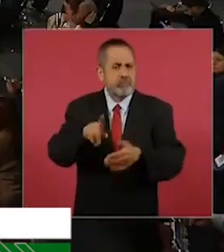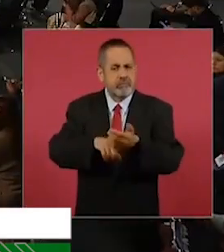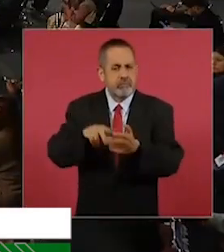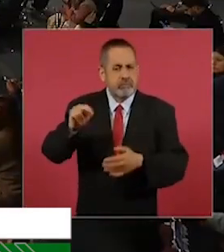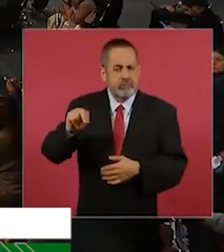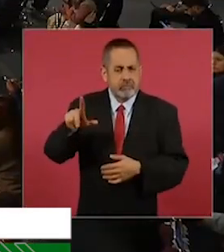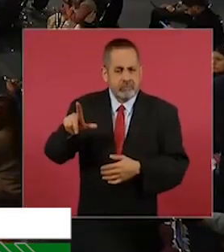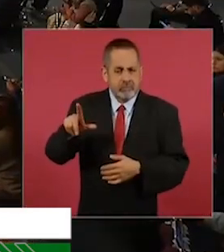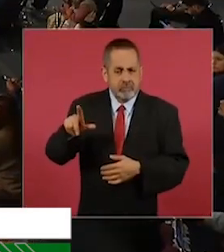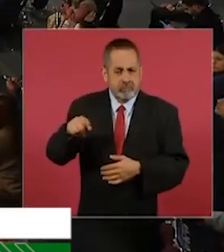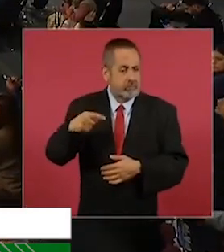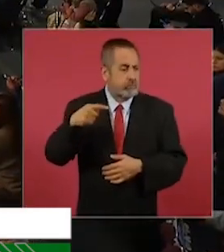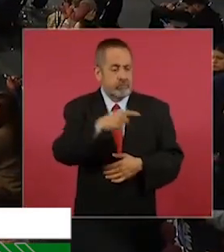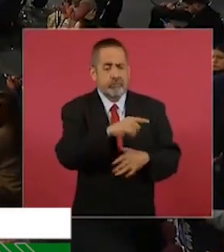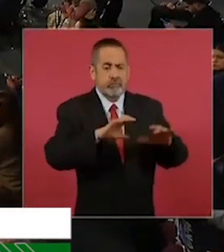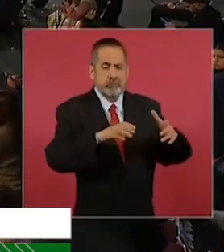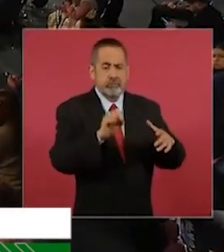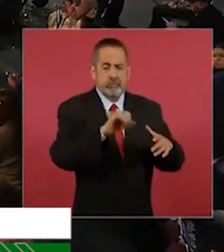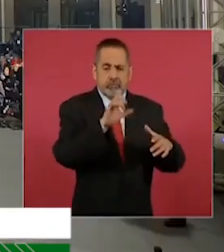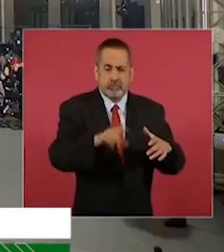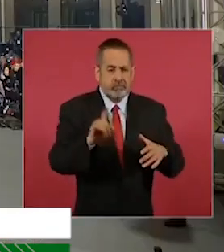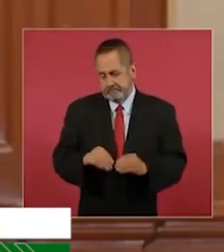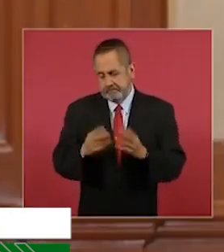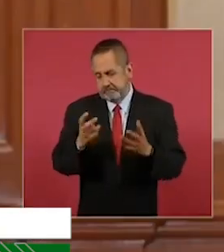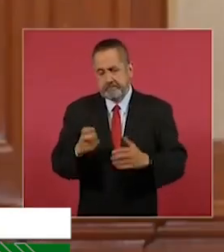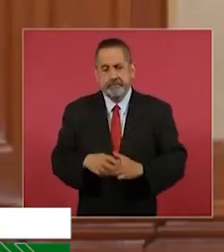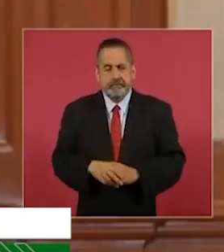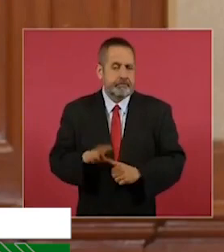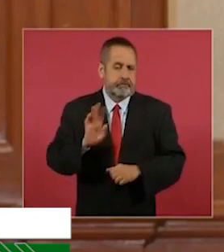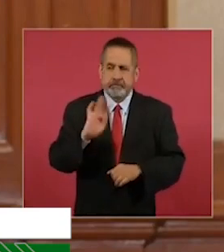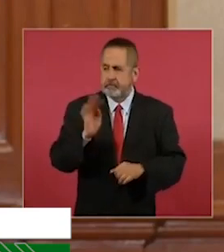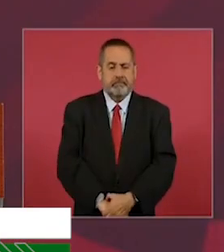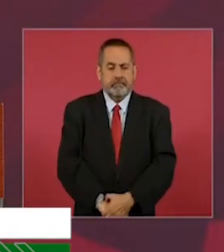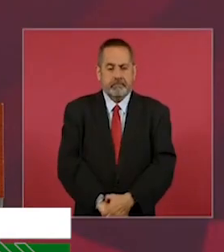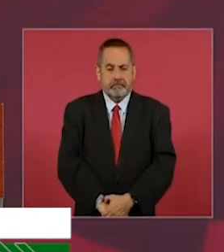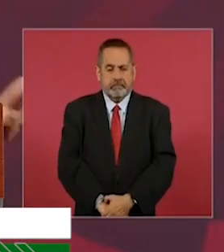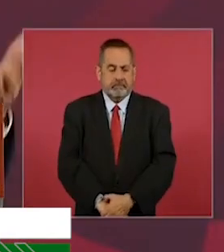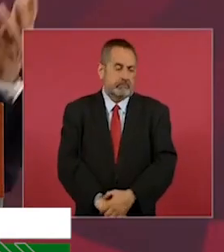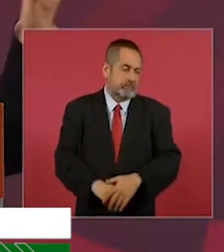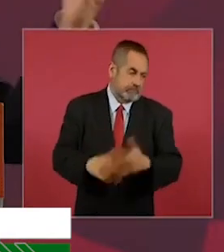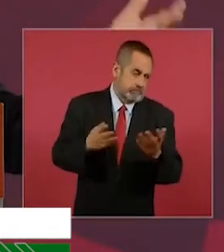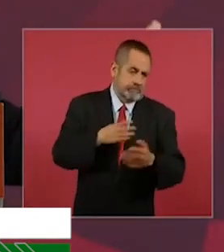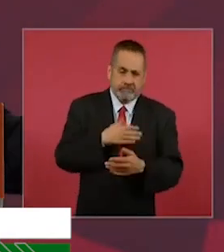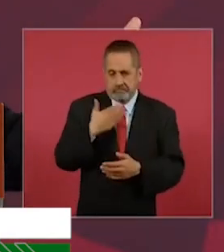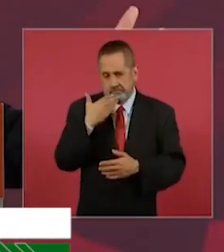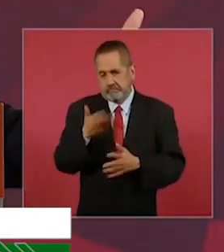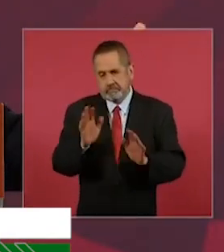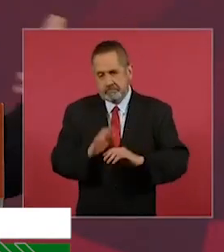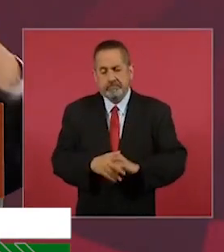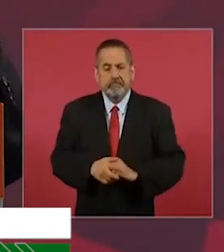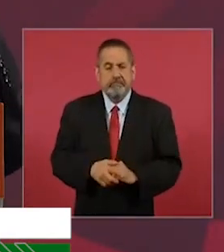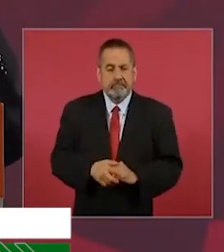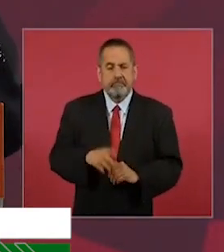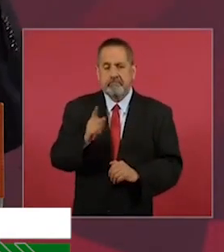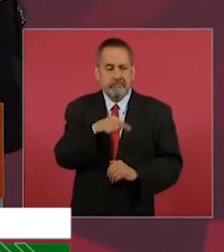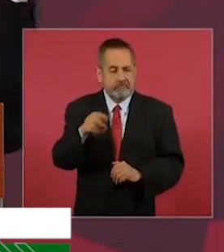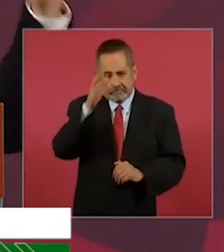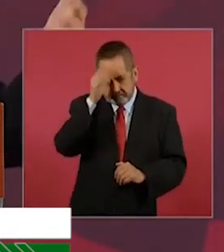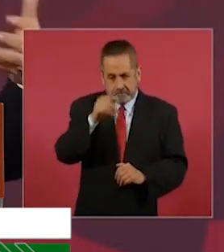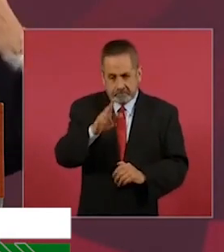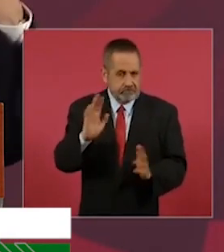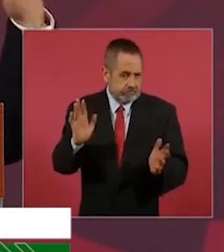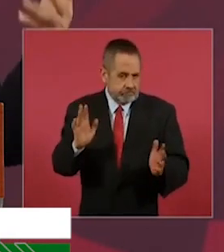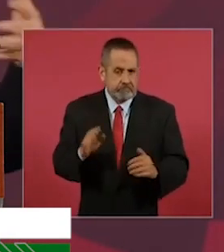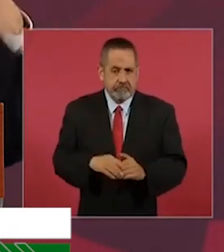¿no? Y no fue la Corte, fue el Congreso. Ya se resolvió. Pues qué bien que ya hay un acuerdo. Ya